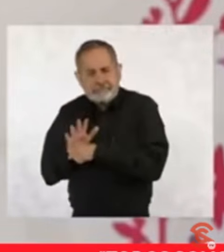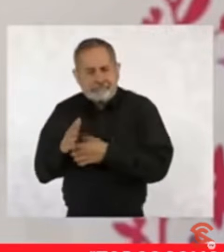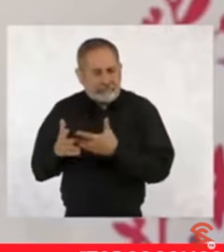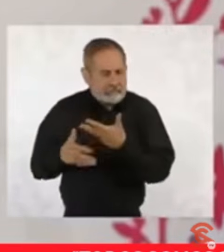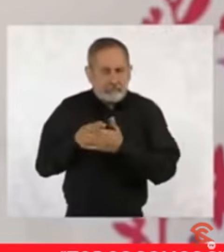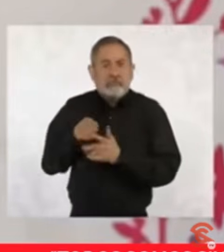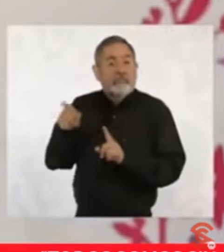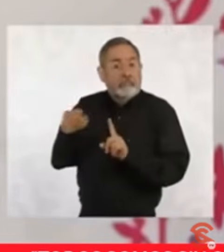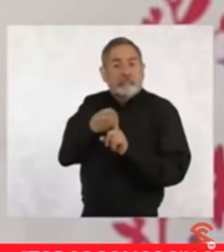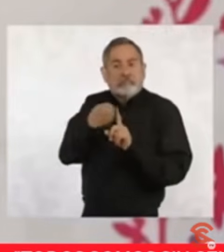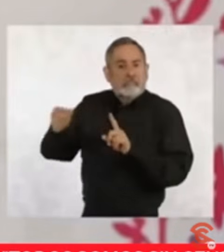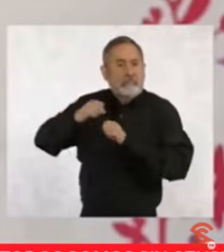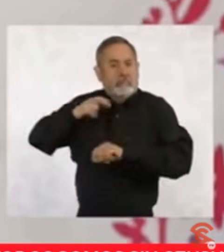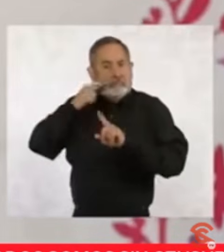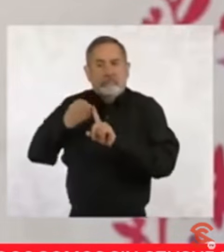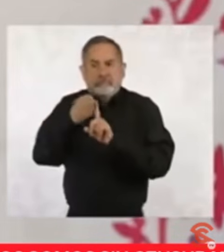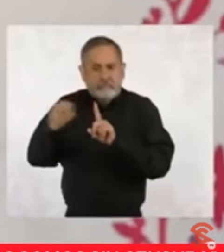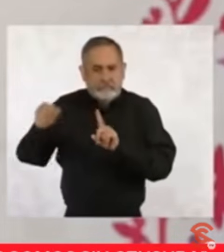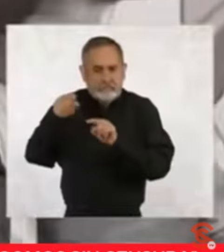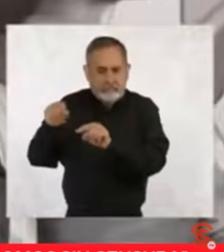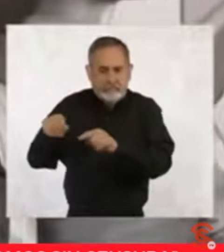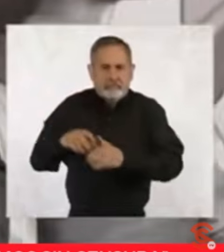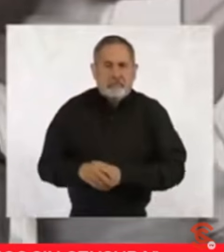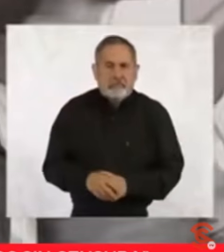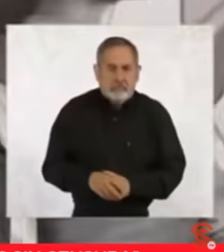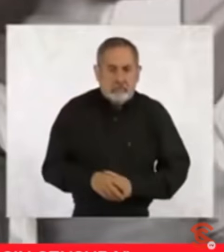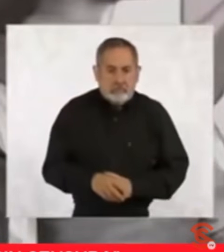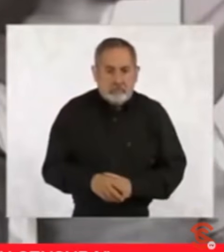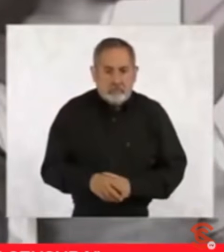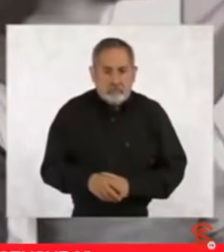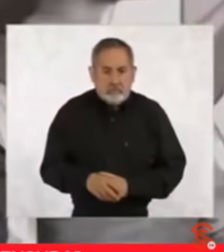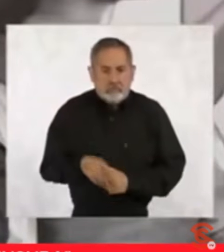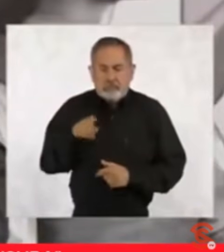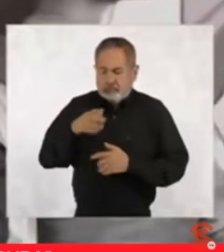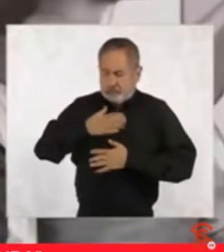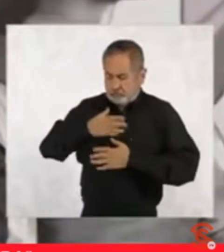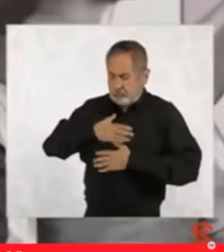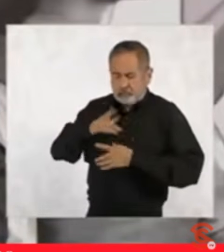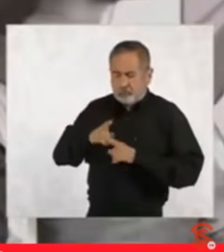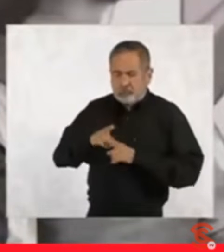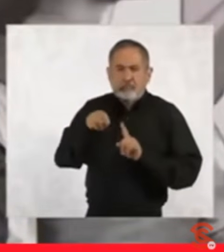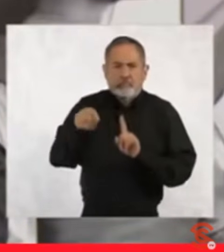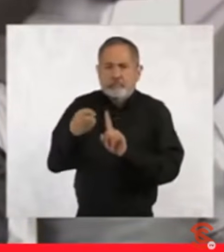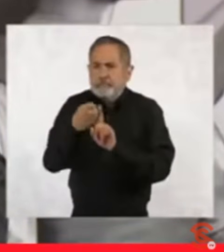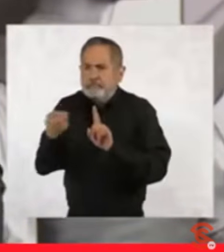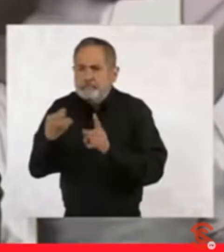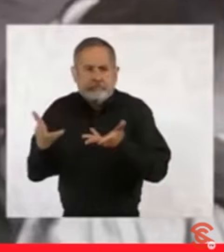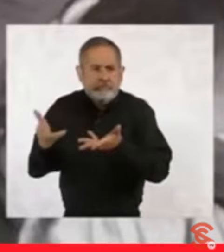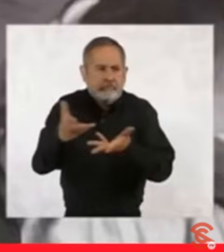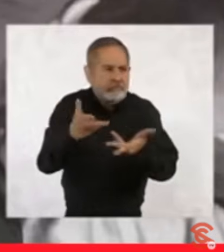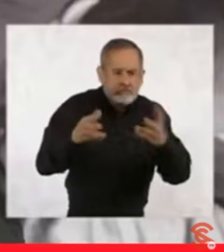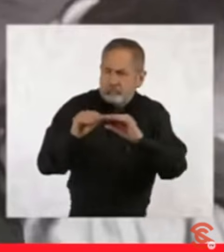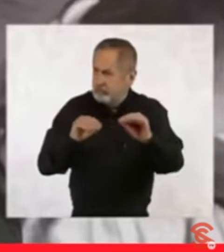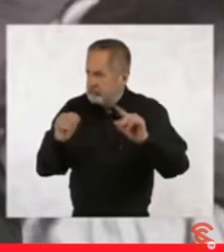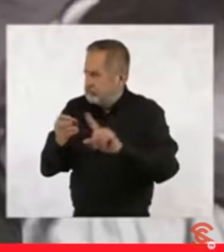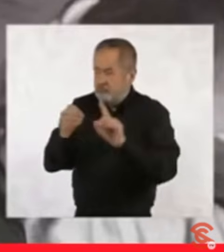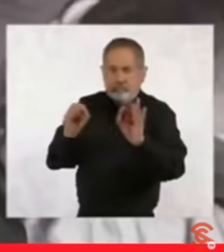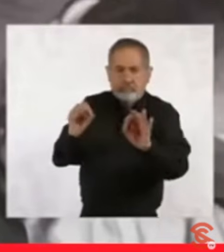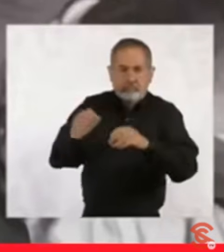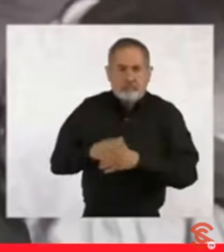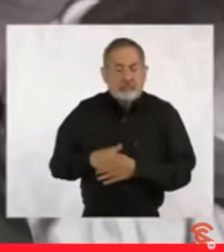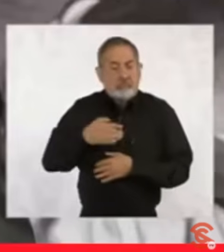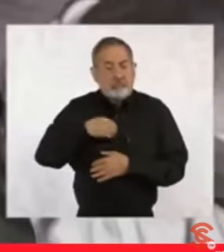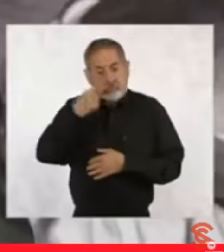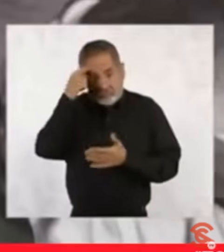organizó. No su obra. Que yo sepa, su